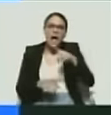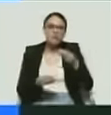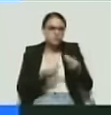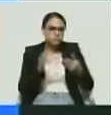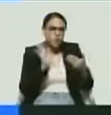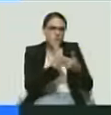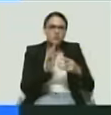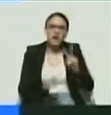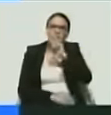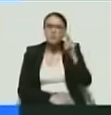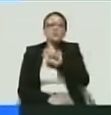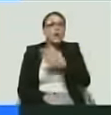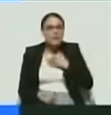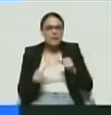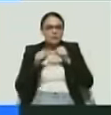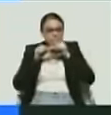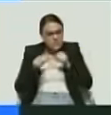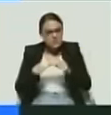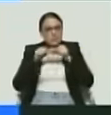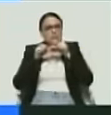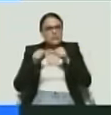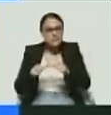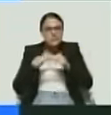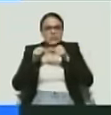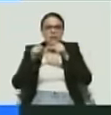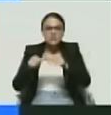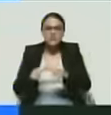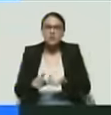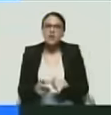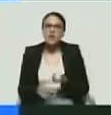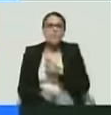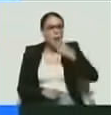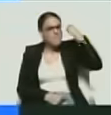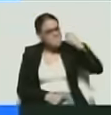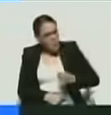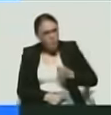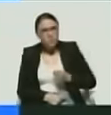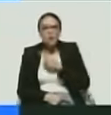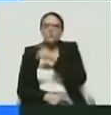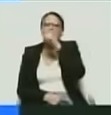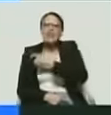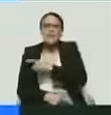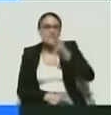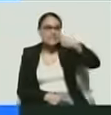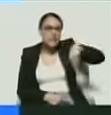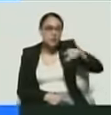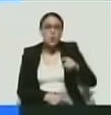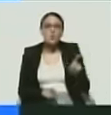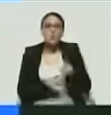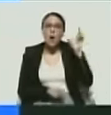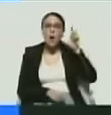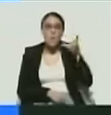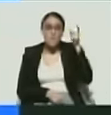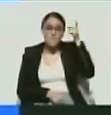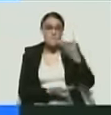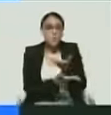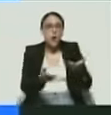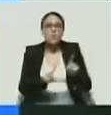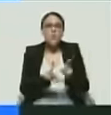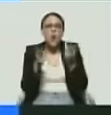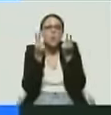seguir, insisten, necesitan a un pueblo sufriendo para